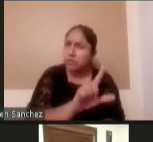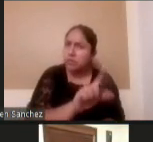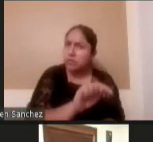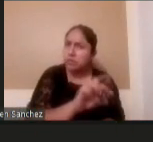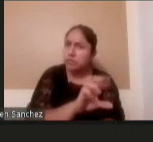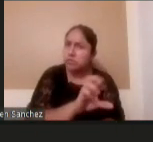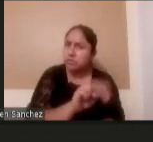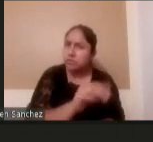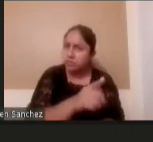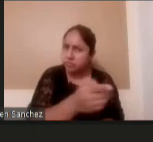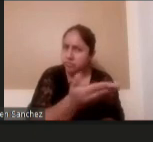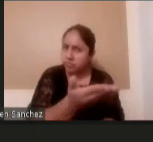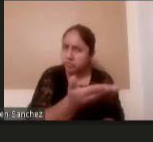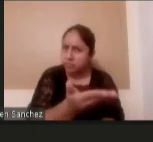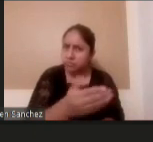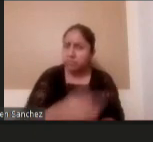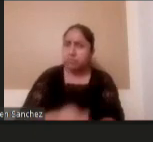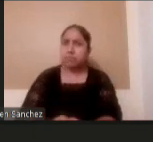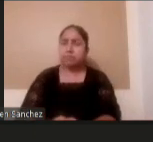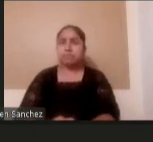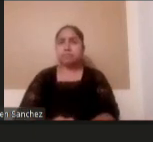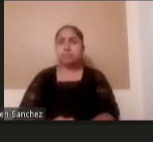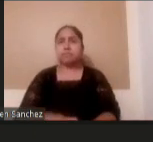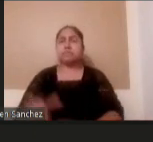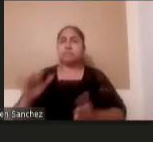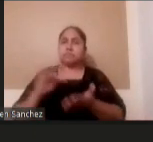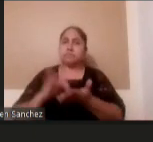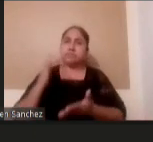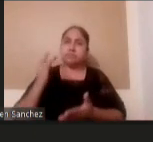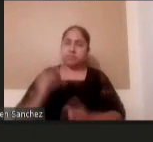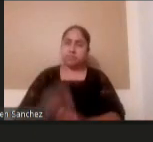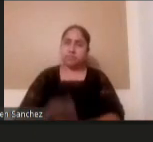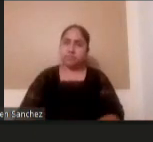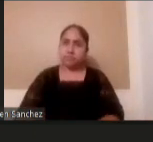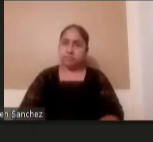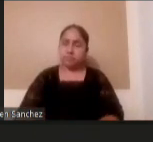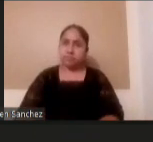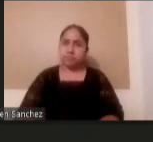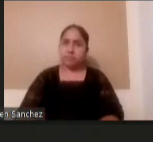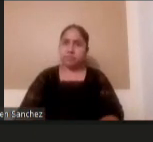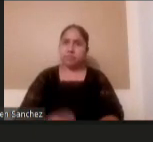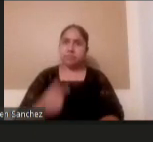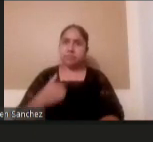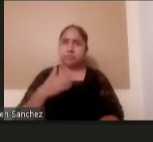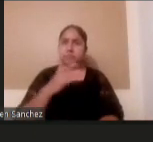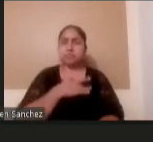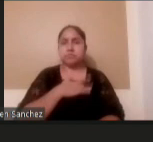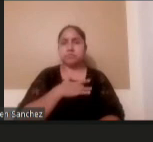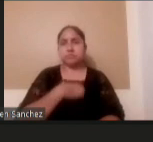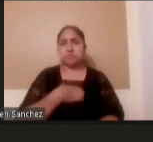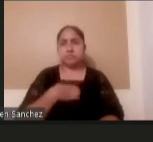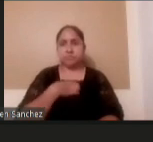escuchamos. Gracias, presidente. Me da gusto que haya abordado el punto